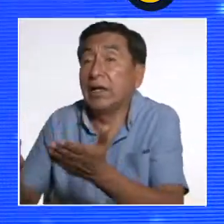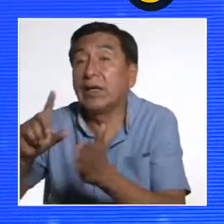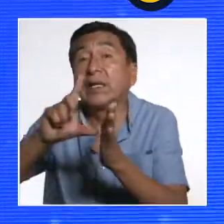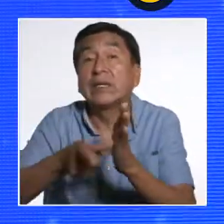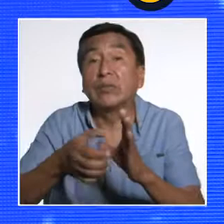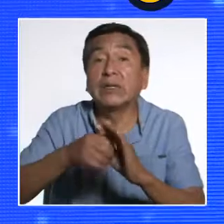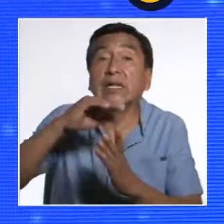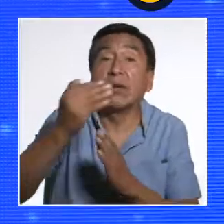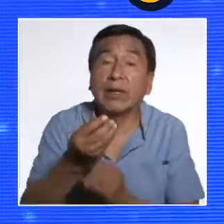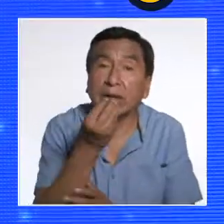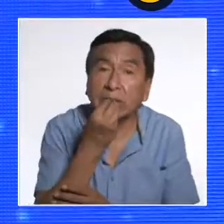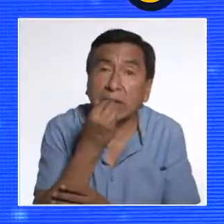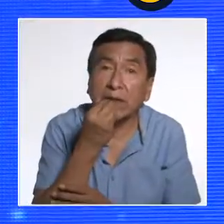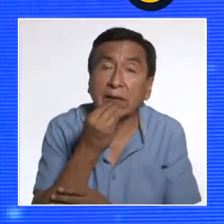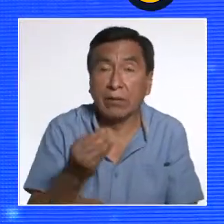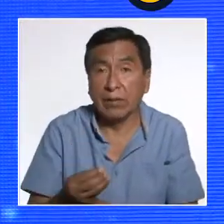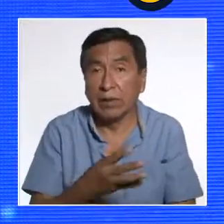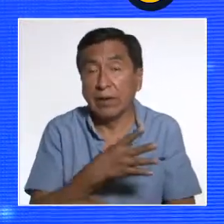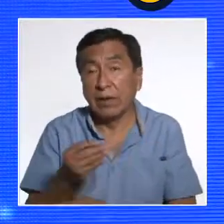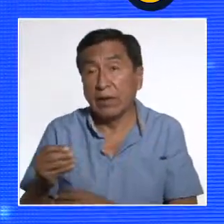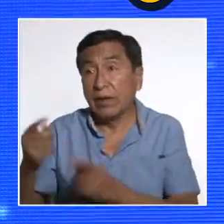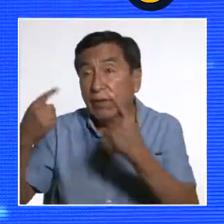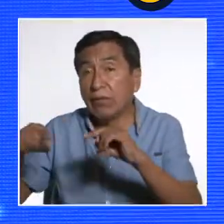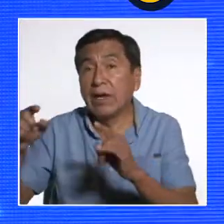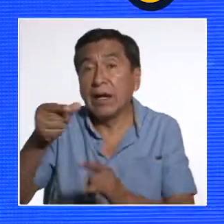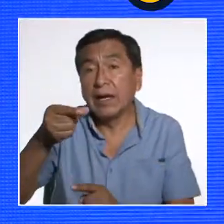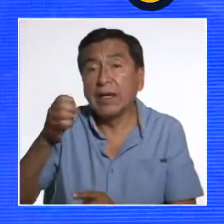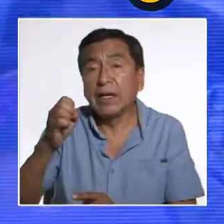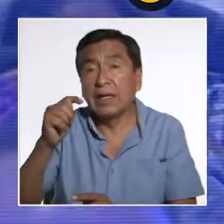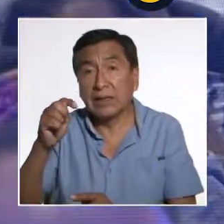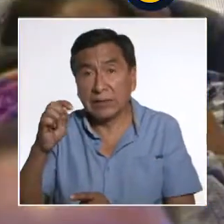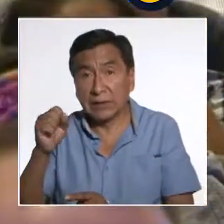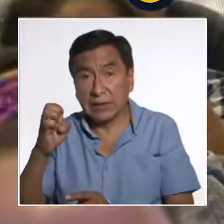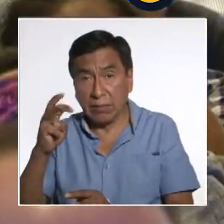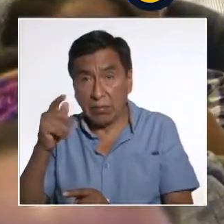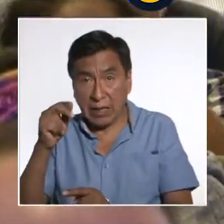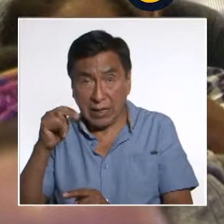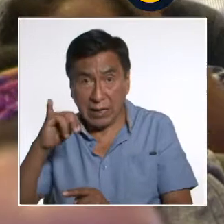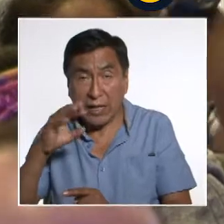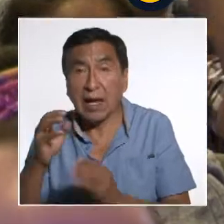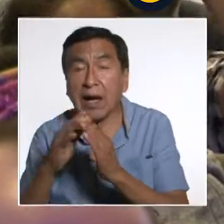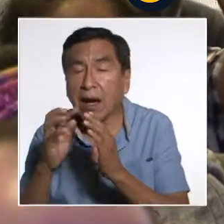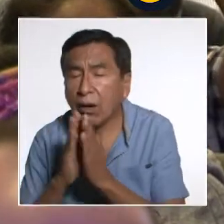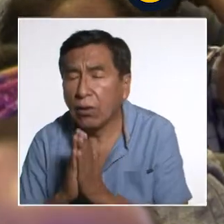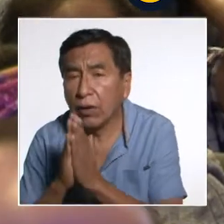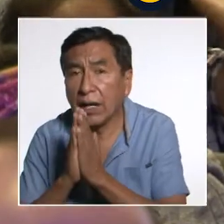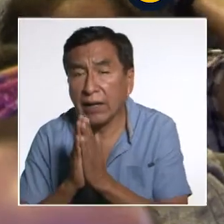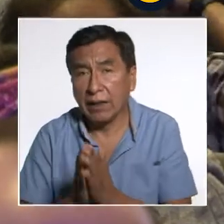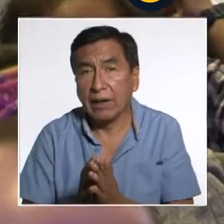haber cenado, Él fue a Getsemaní a orar. a ese olivar